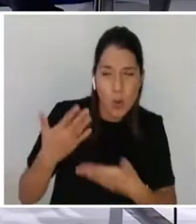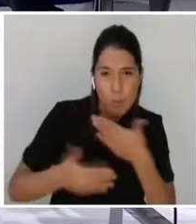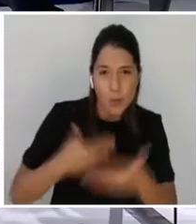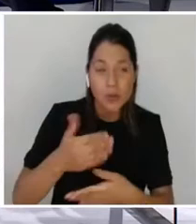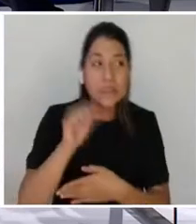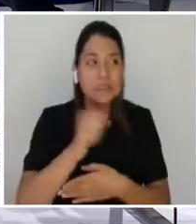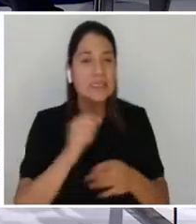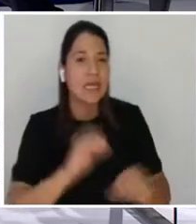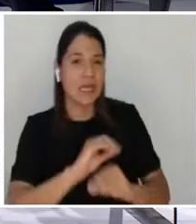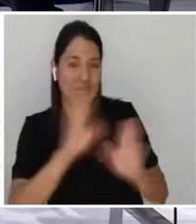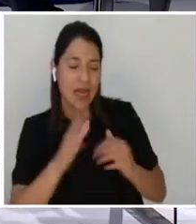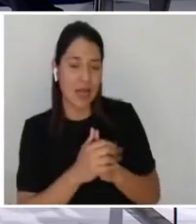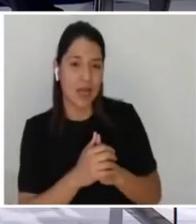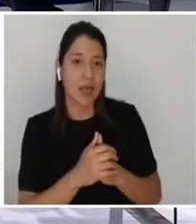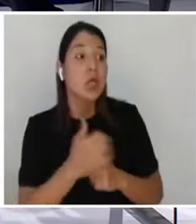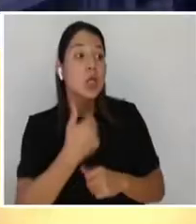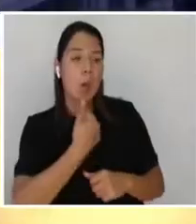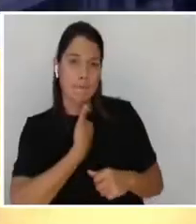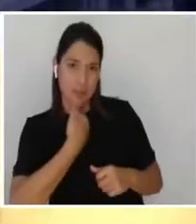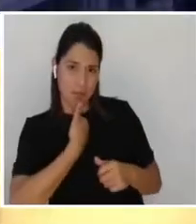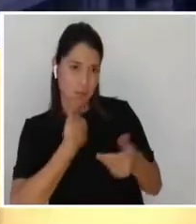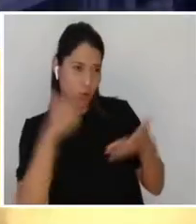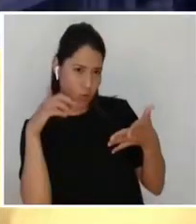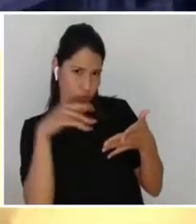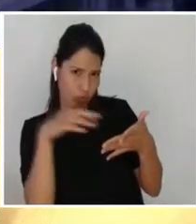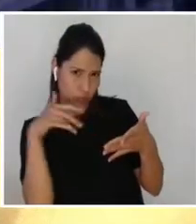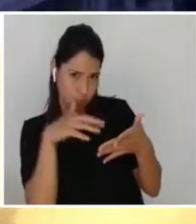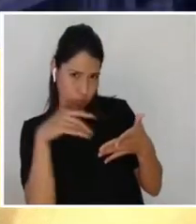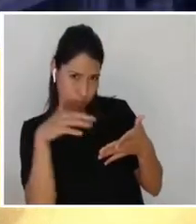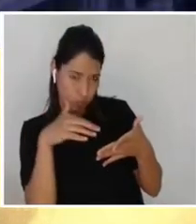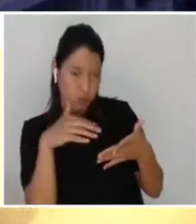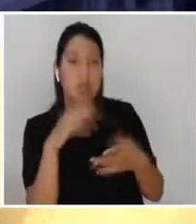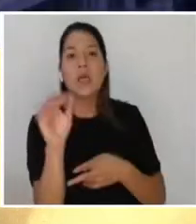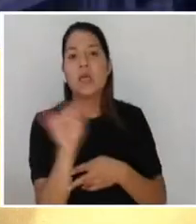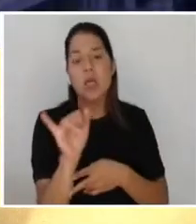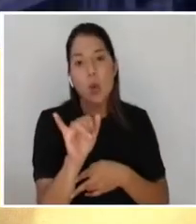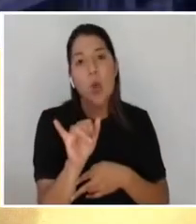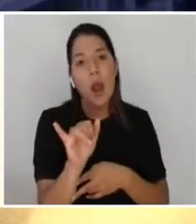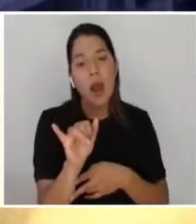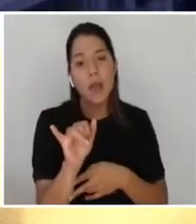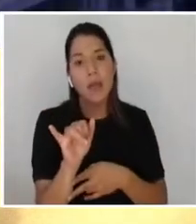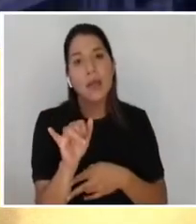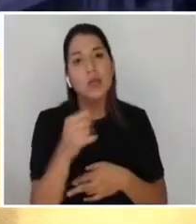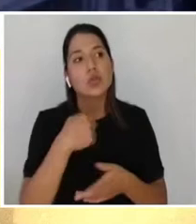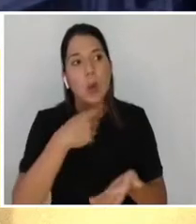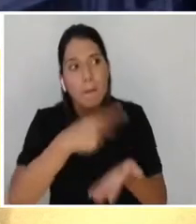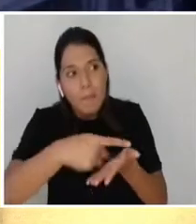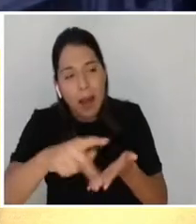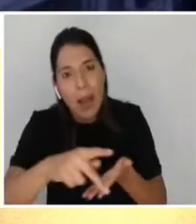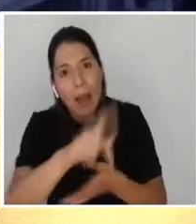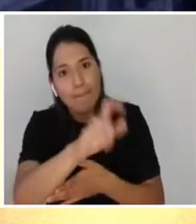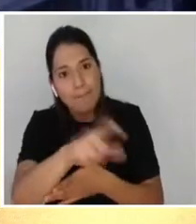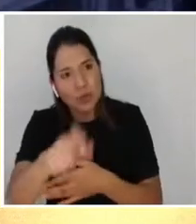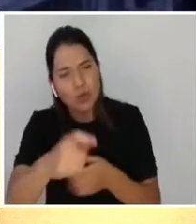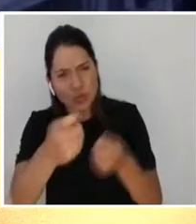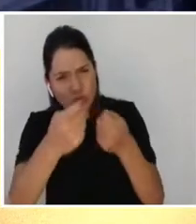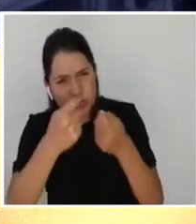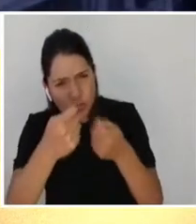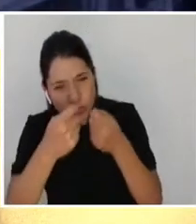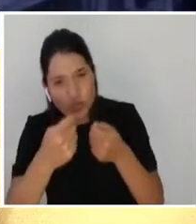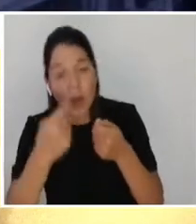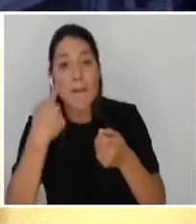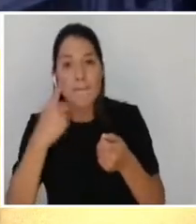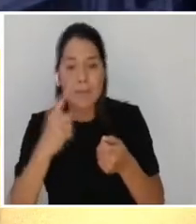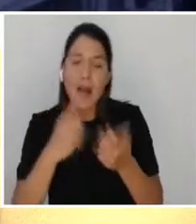tanto didacta, ¿verdad? Como también me capacitaba y le pagaba a la gente, ¿verdad? Para este mismo programa.